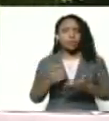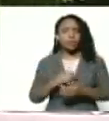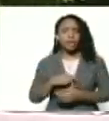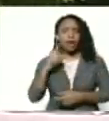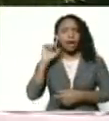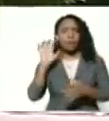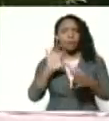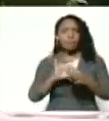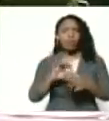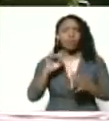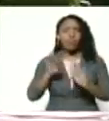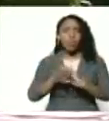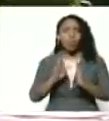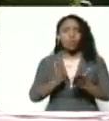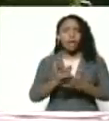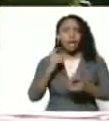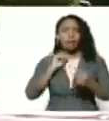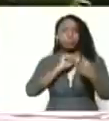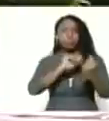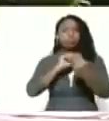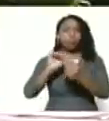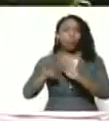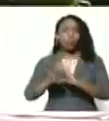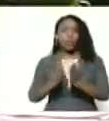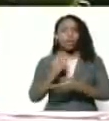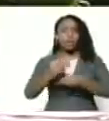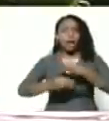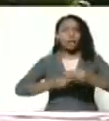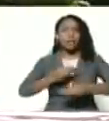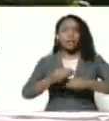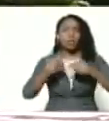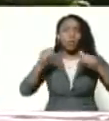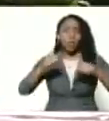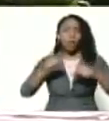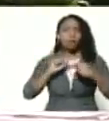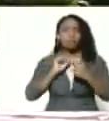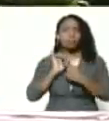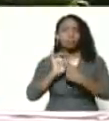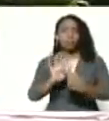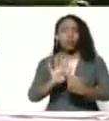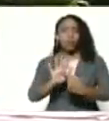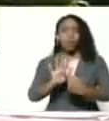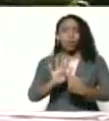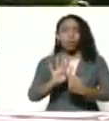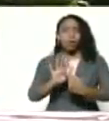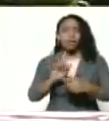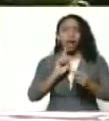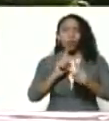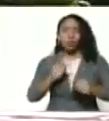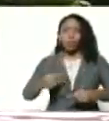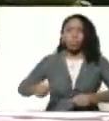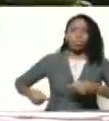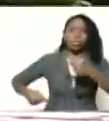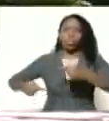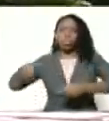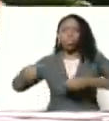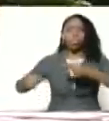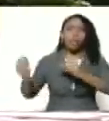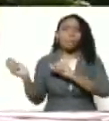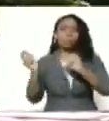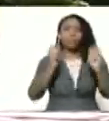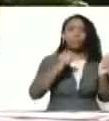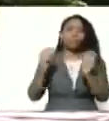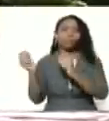de la coyuntura mundial, del debate mundial que está planteado hoy, de las contradicciones, de la confrontación